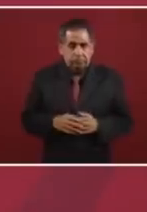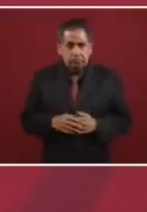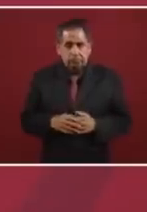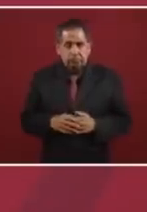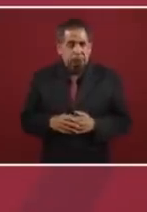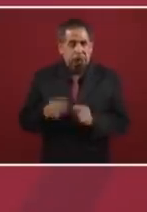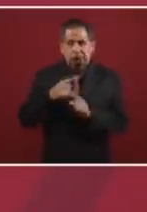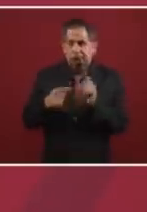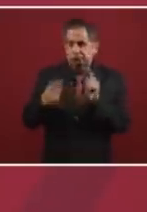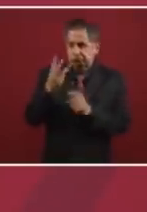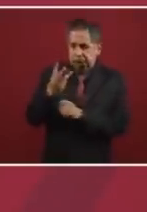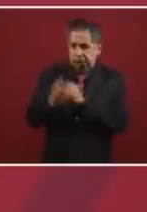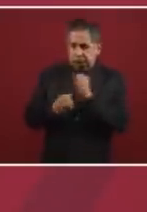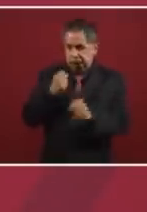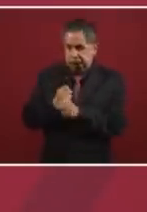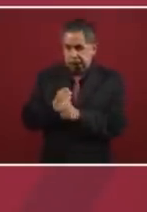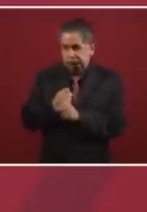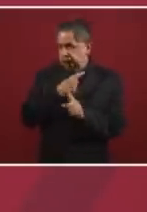mitad del mandato